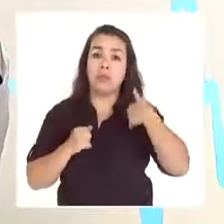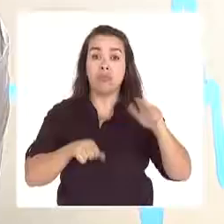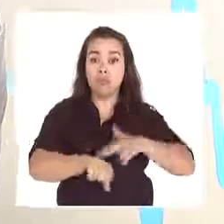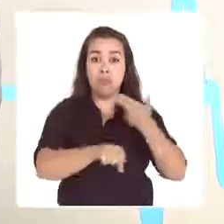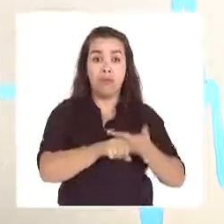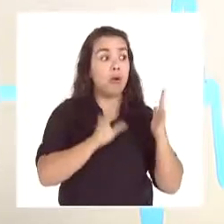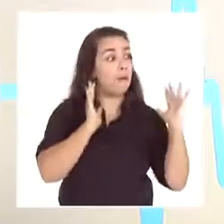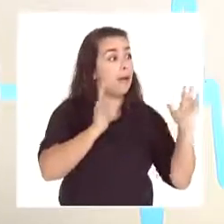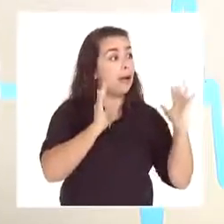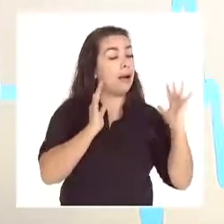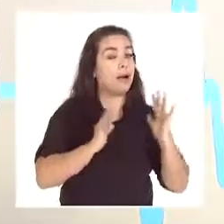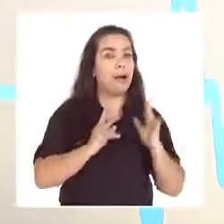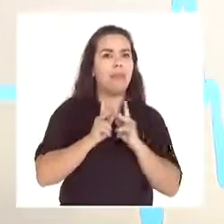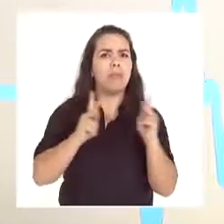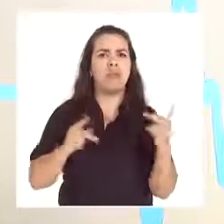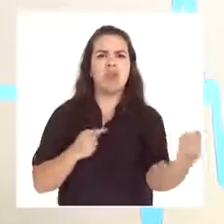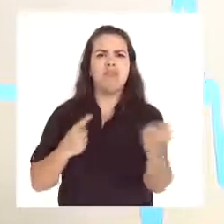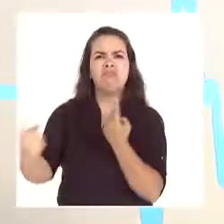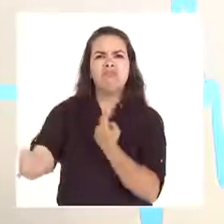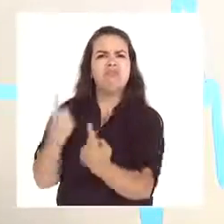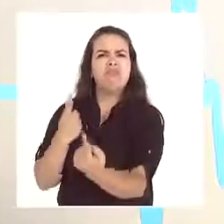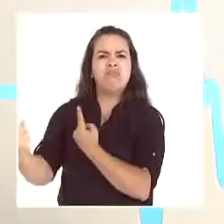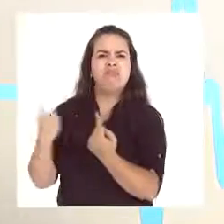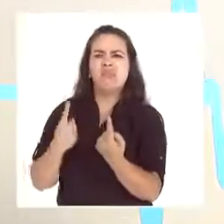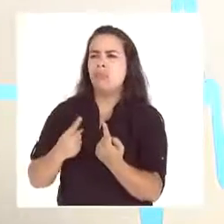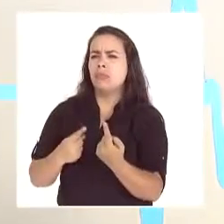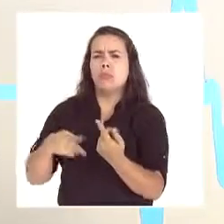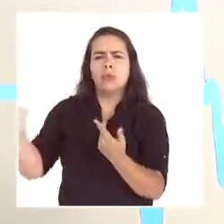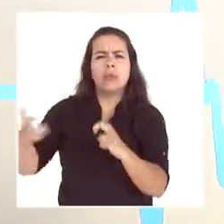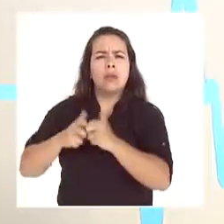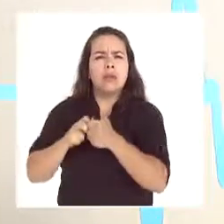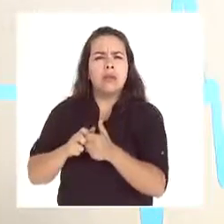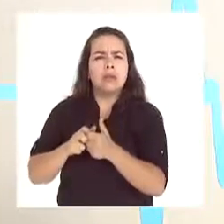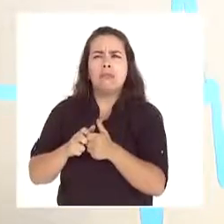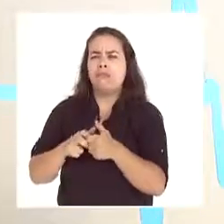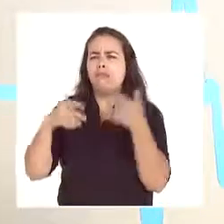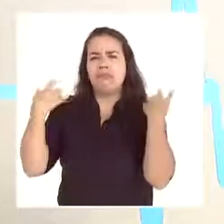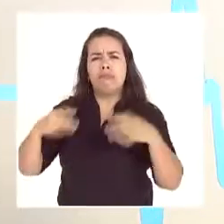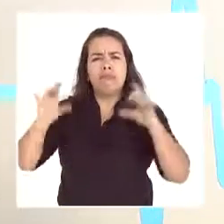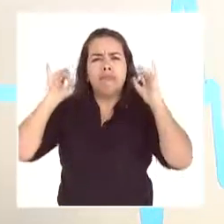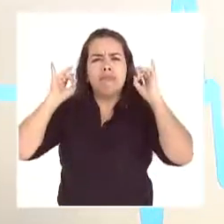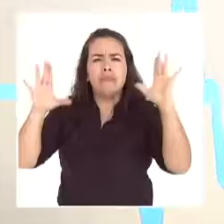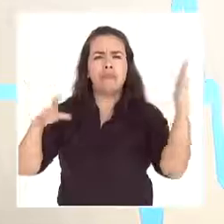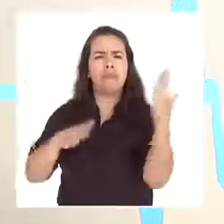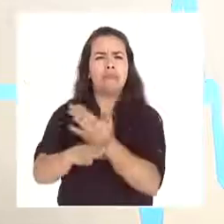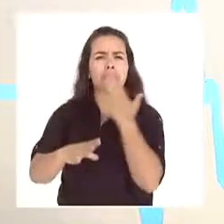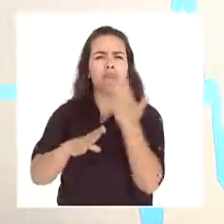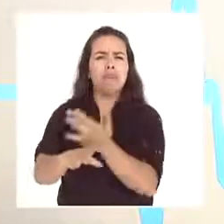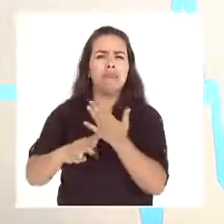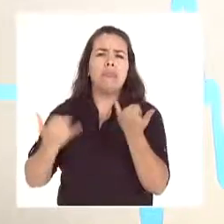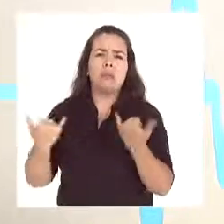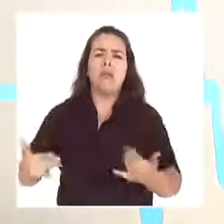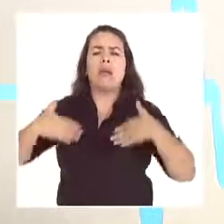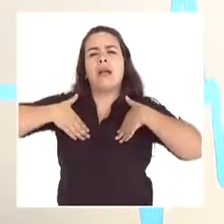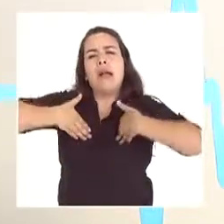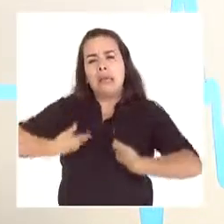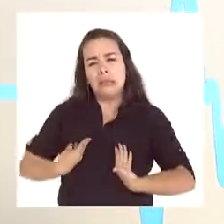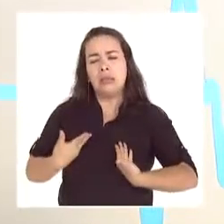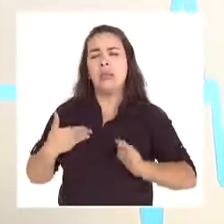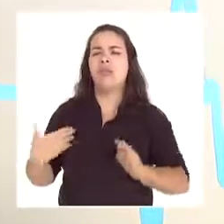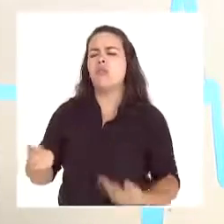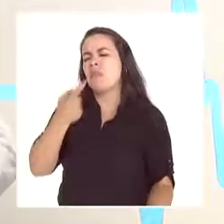dicen, ¿no?, cantidad de personas que llegan con cantidad de complicaciones, porque es que no, me cansé de tomar el